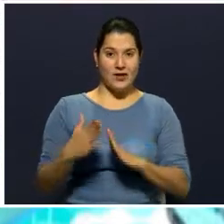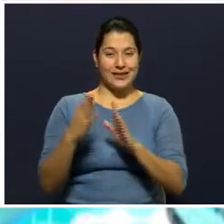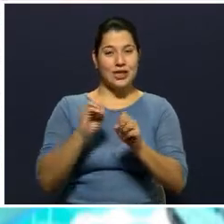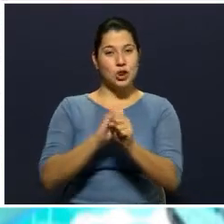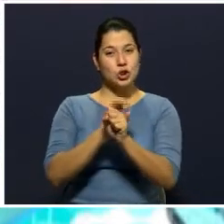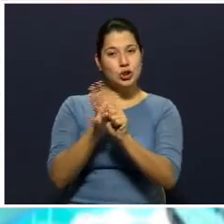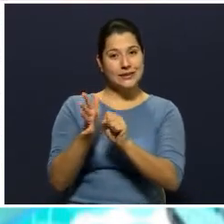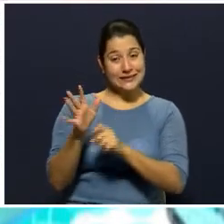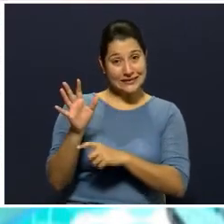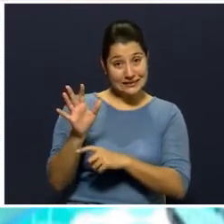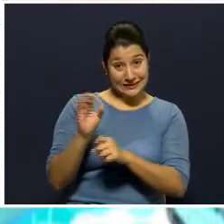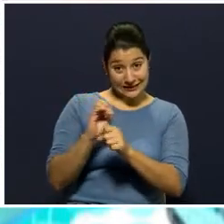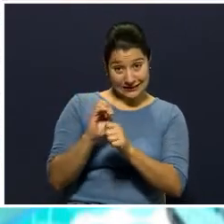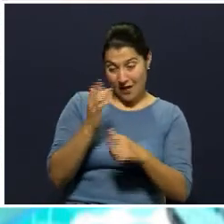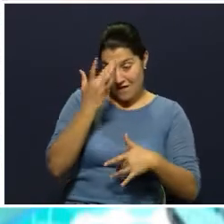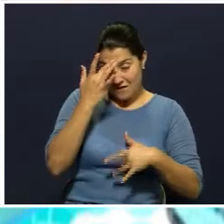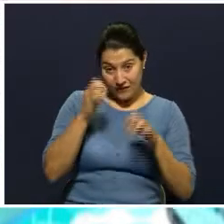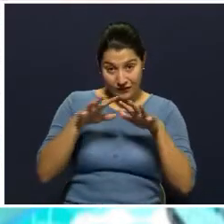pandemia